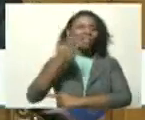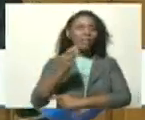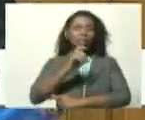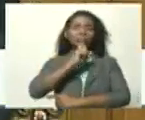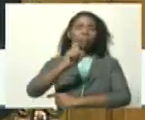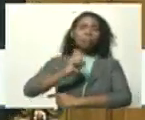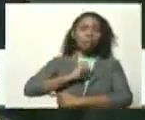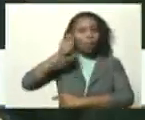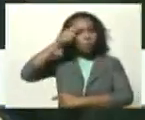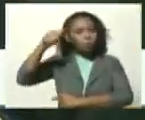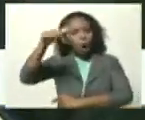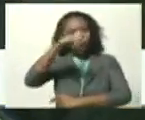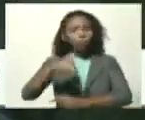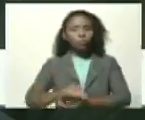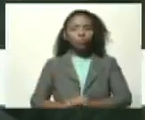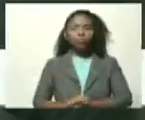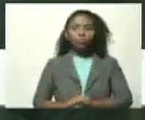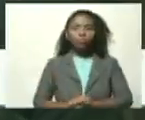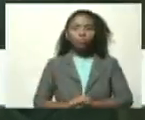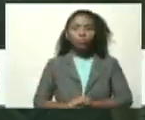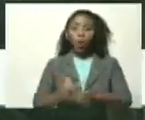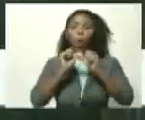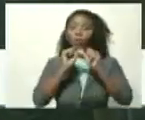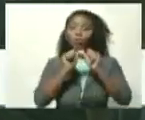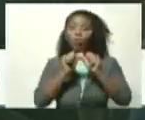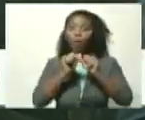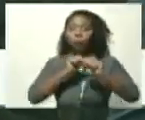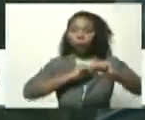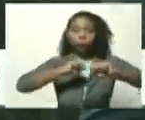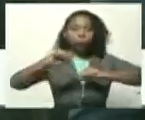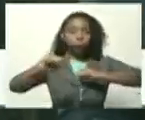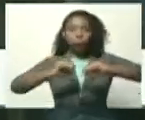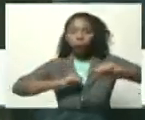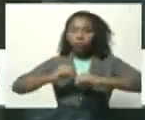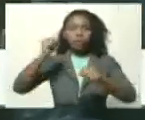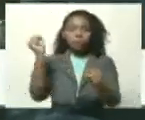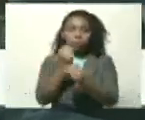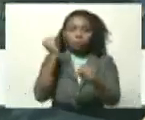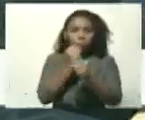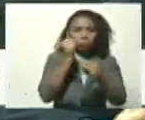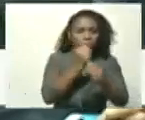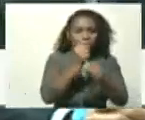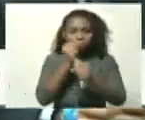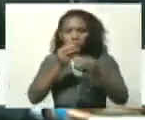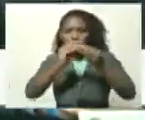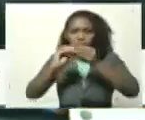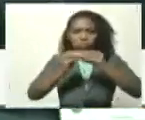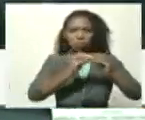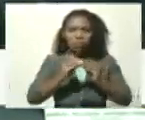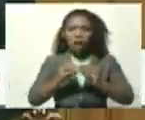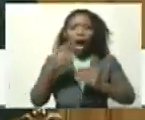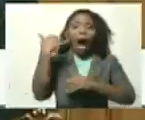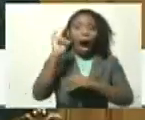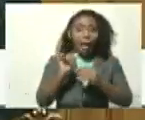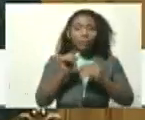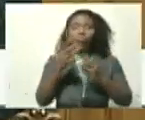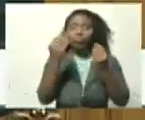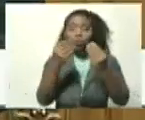de los pueblos, sigue actuando, sigue operando, tiene lacayos en todas